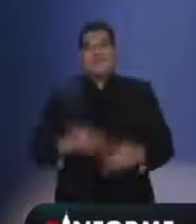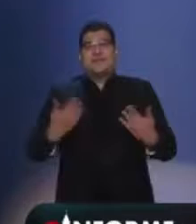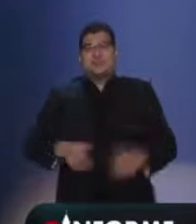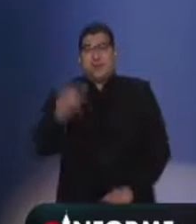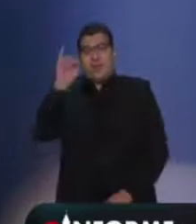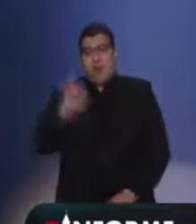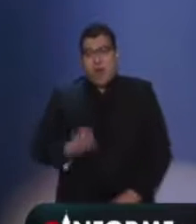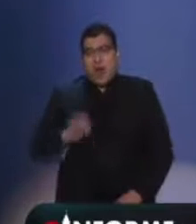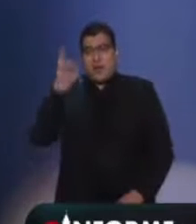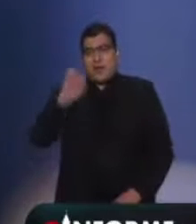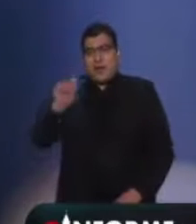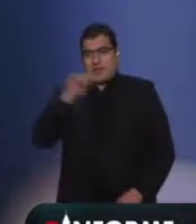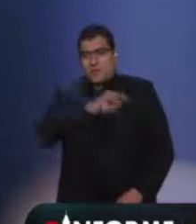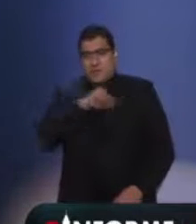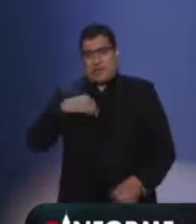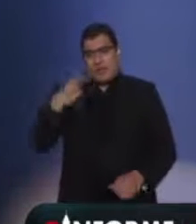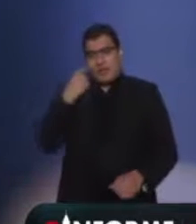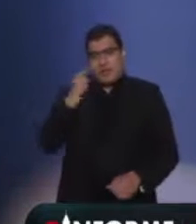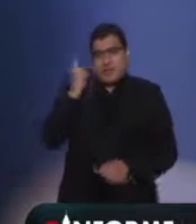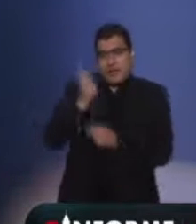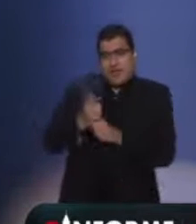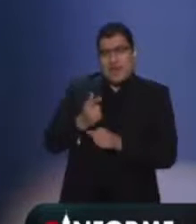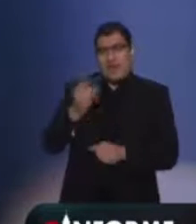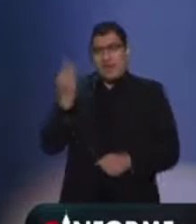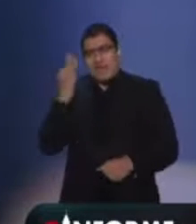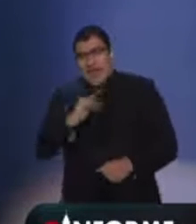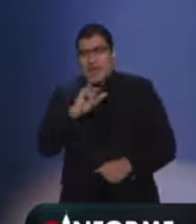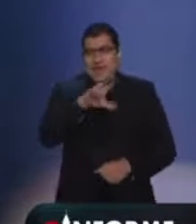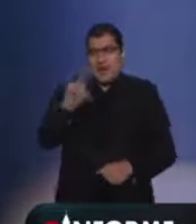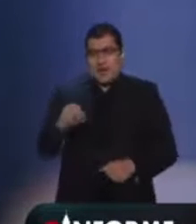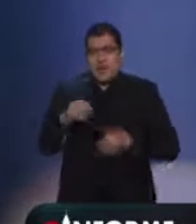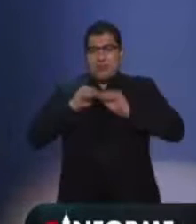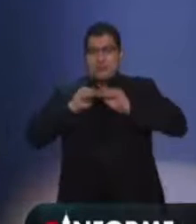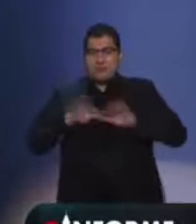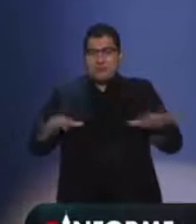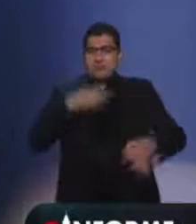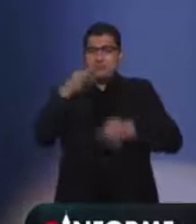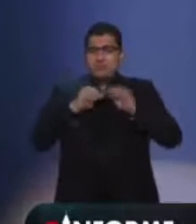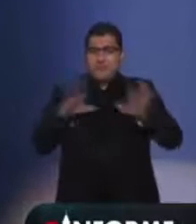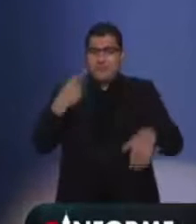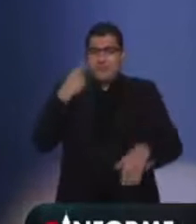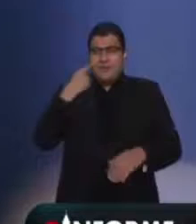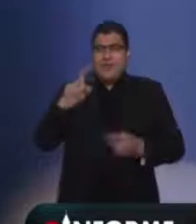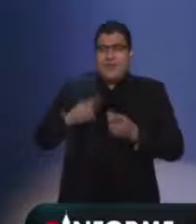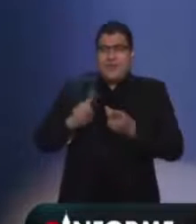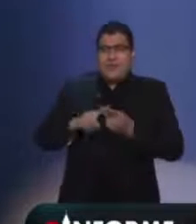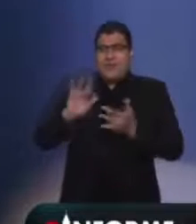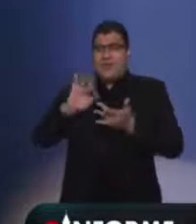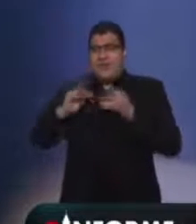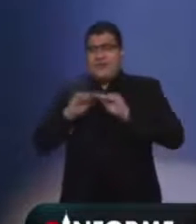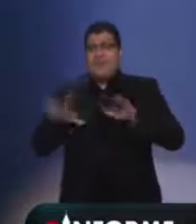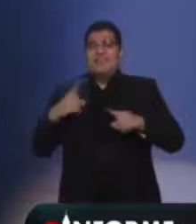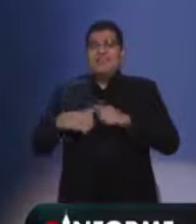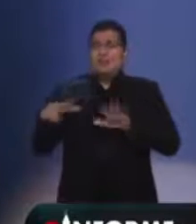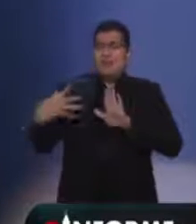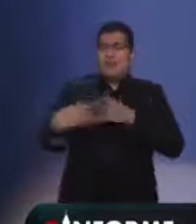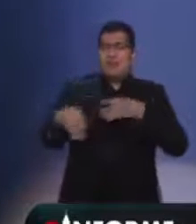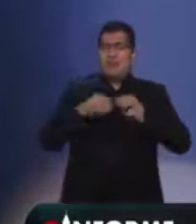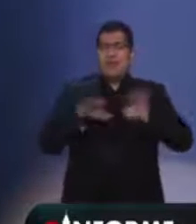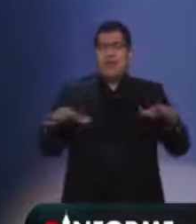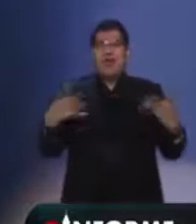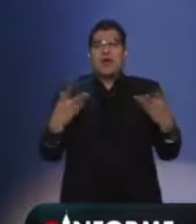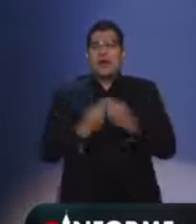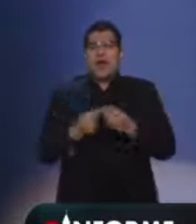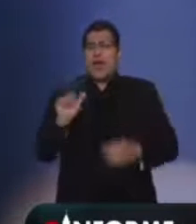Como cada jueves vamos a desmitificar las noticias falsas que corrieron por la red y ver de dónde viene, quién las replicó. Para ello están